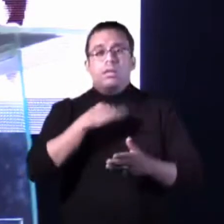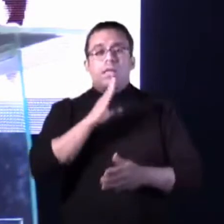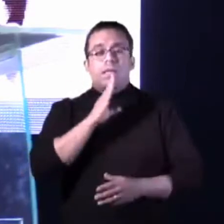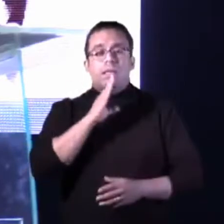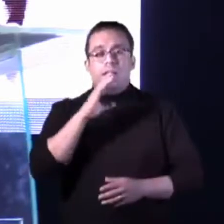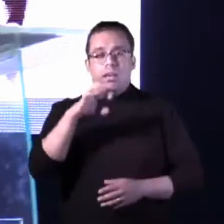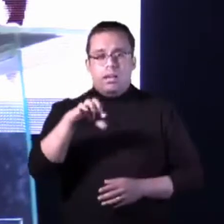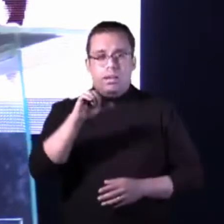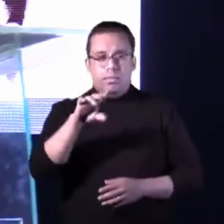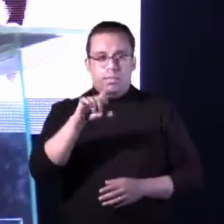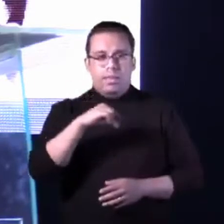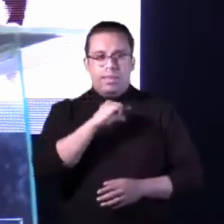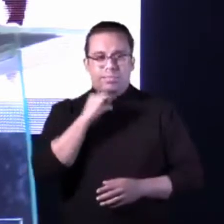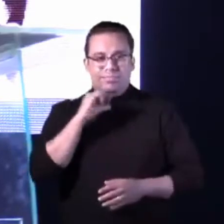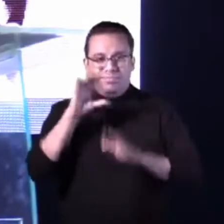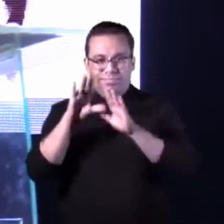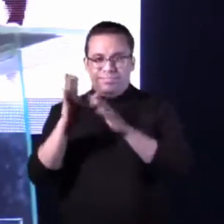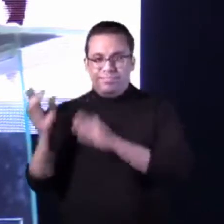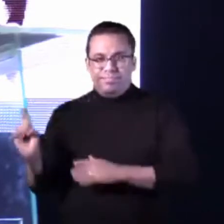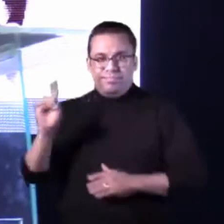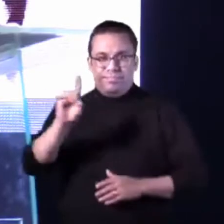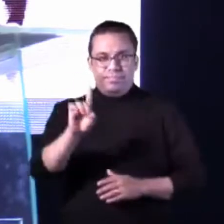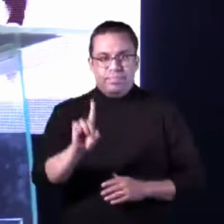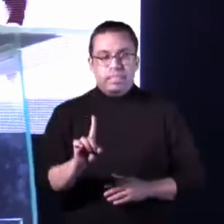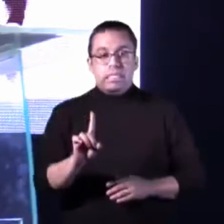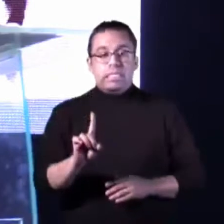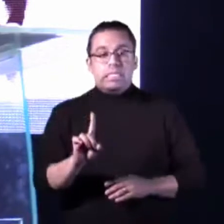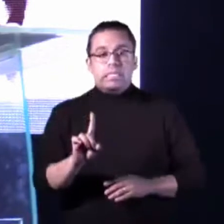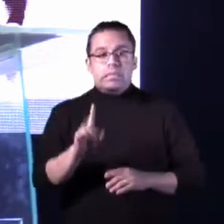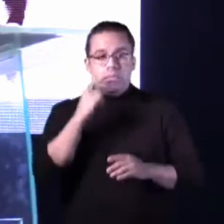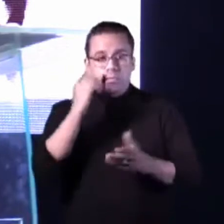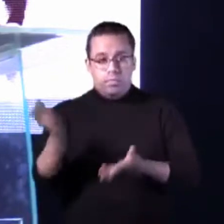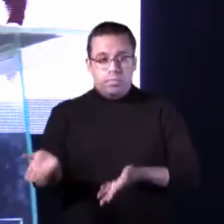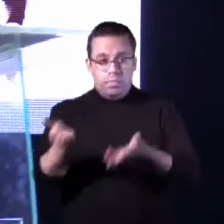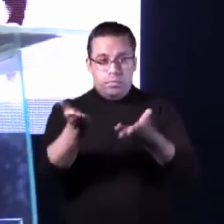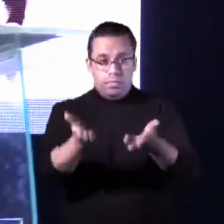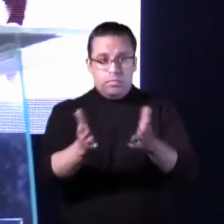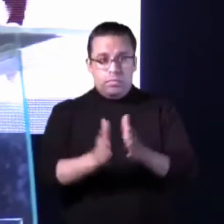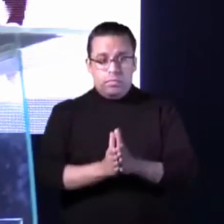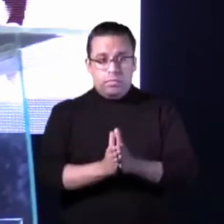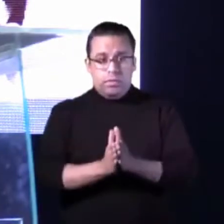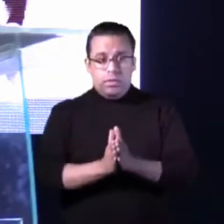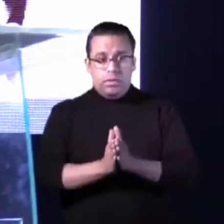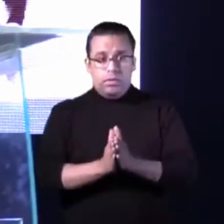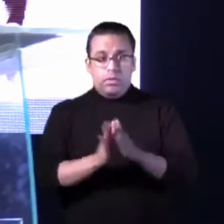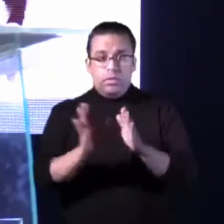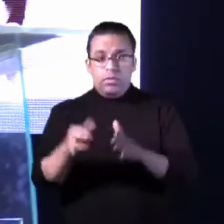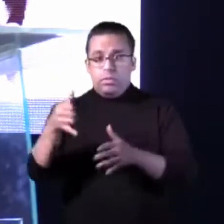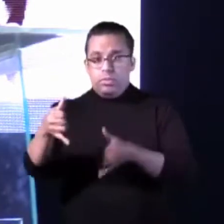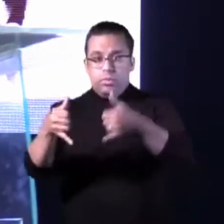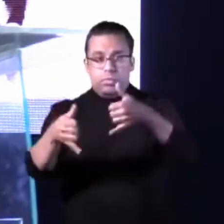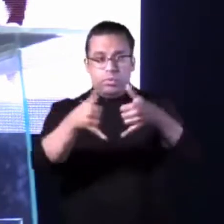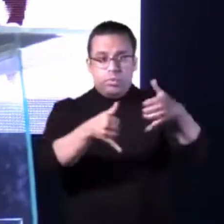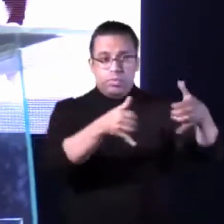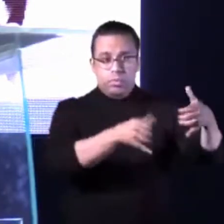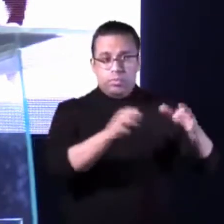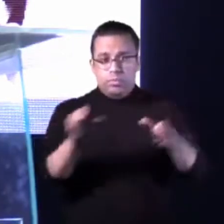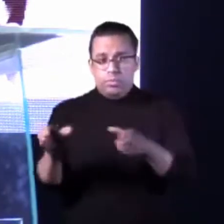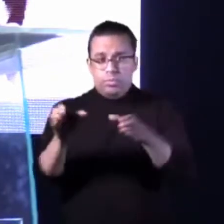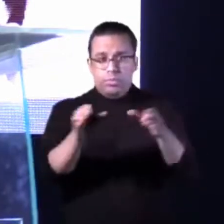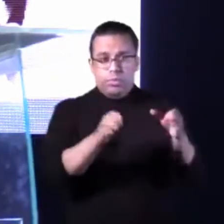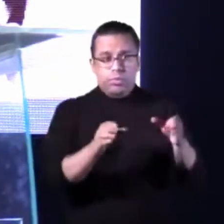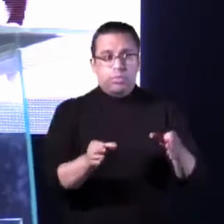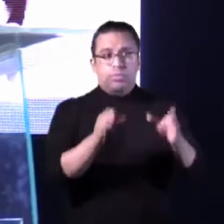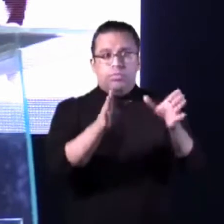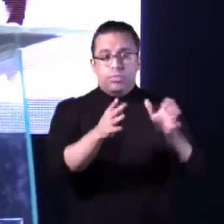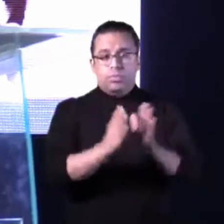Rú, si él puede hacernos esa entrega de las estatuillas a Helmut y